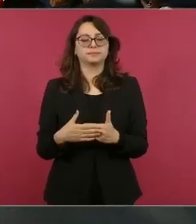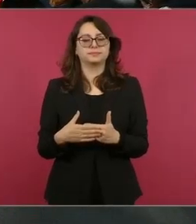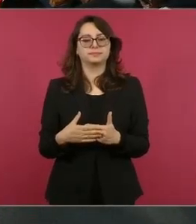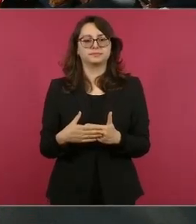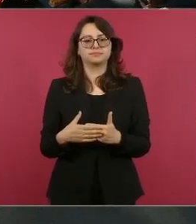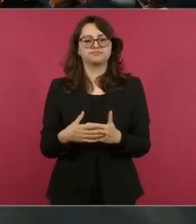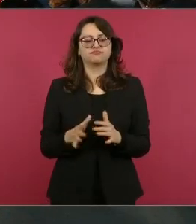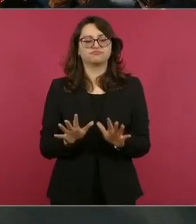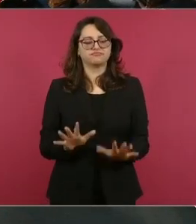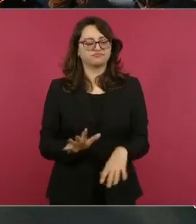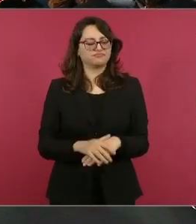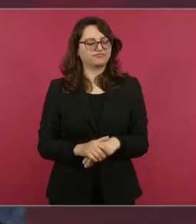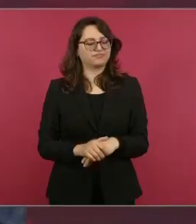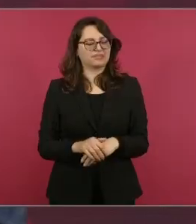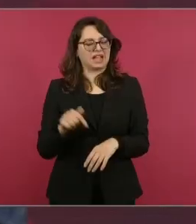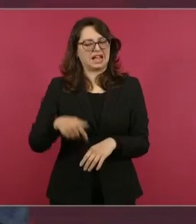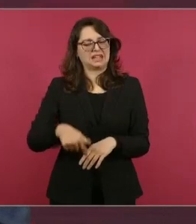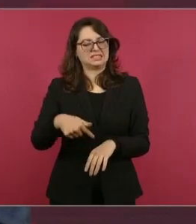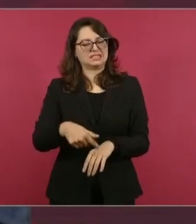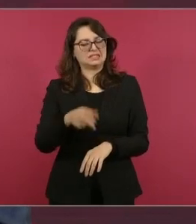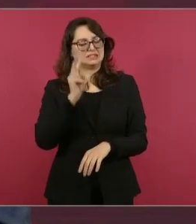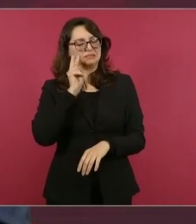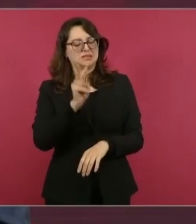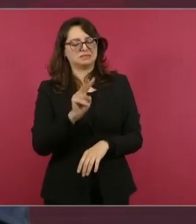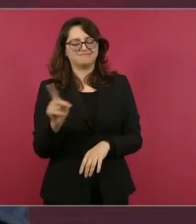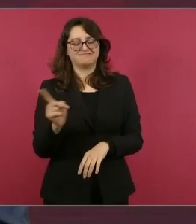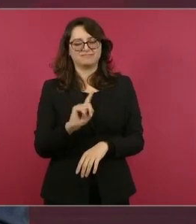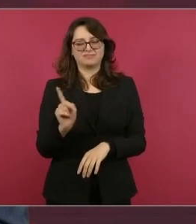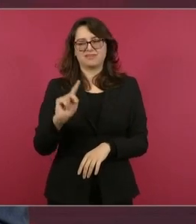o se los recomiendo mejor para no verlo aquí,